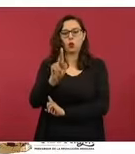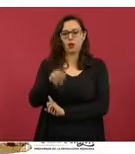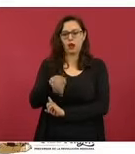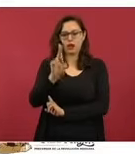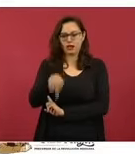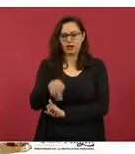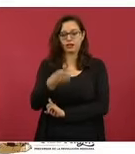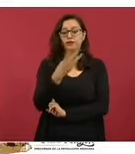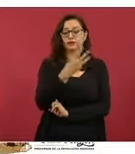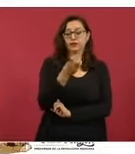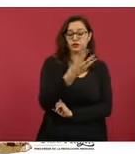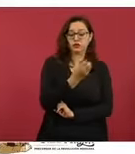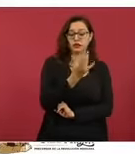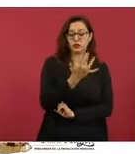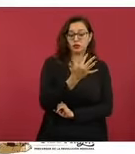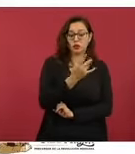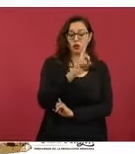$350 nos dio